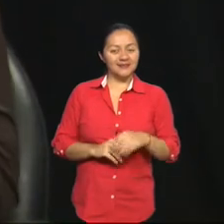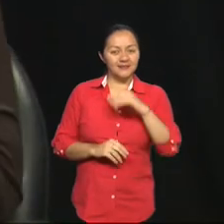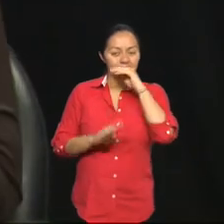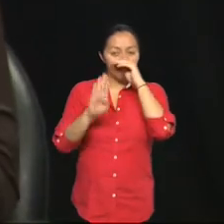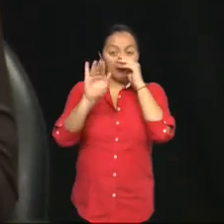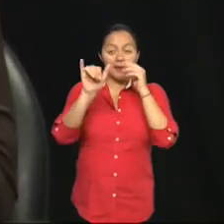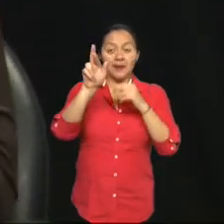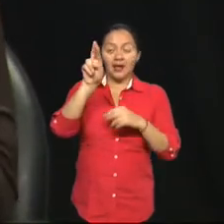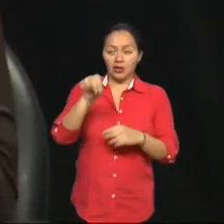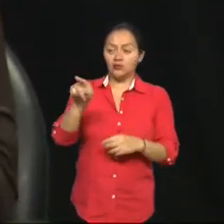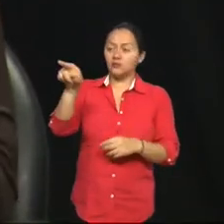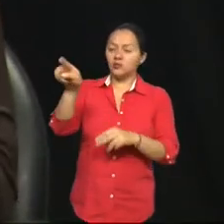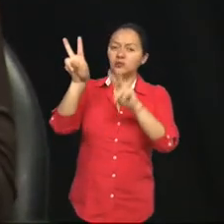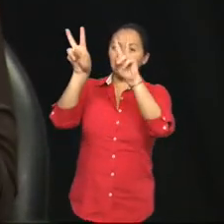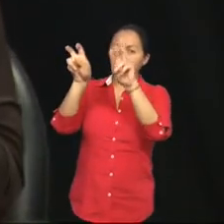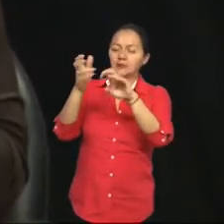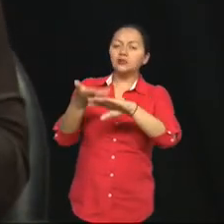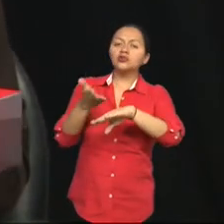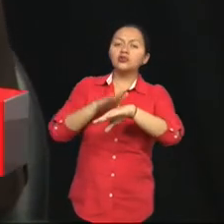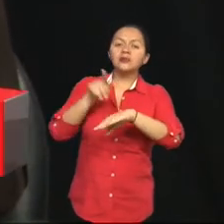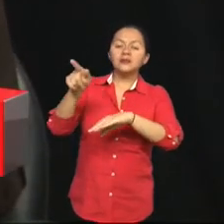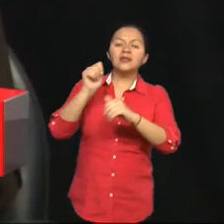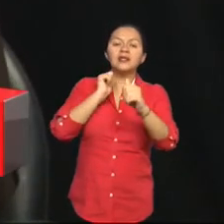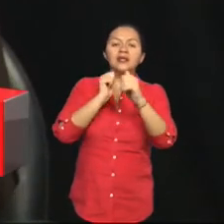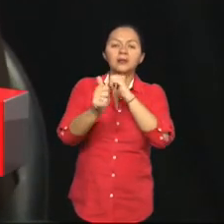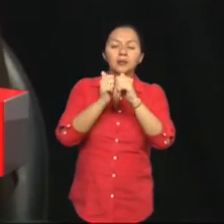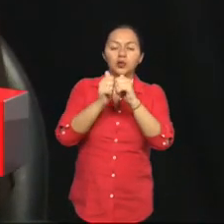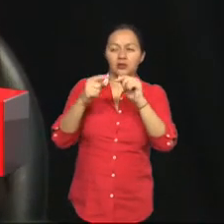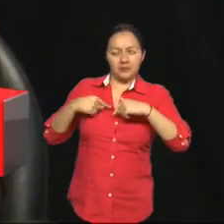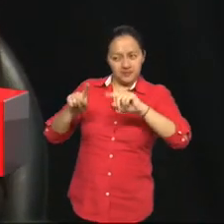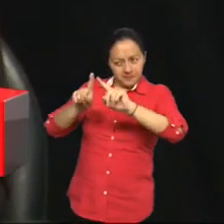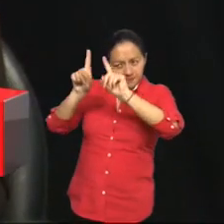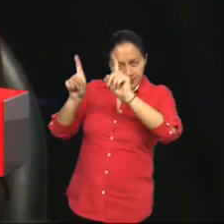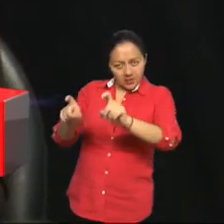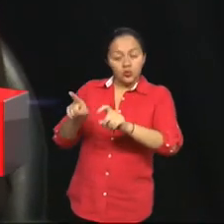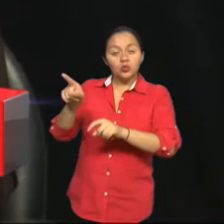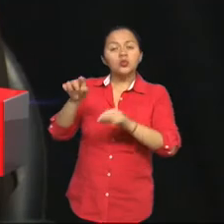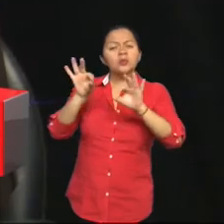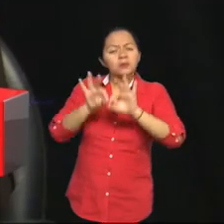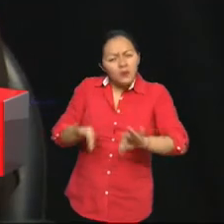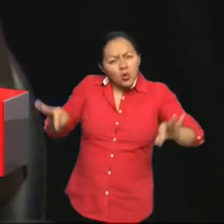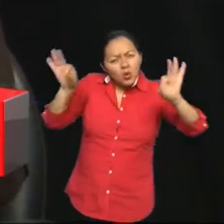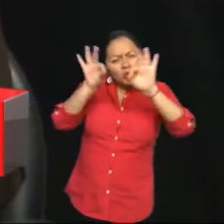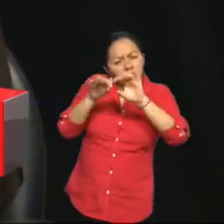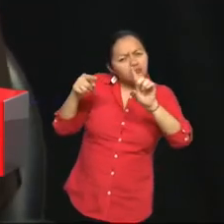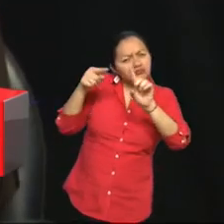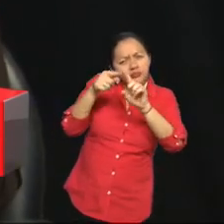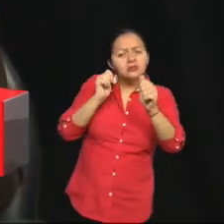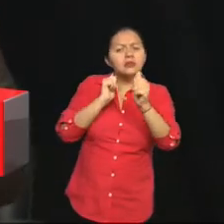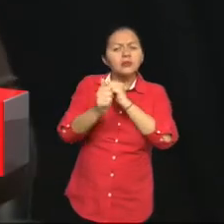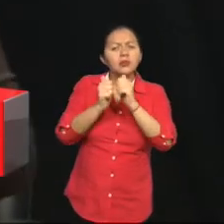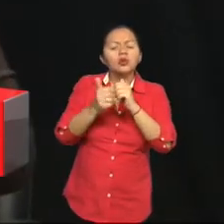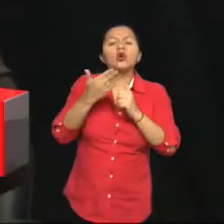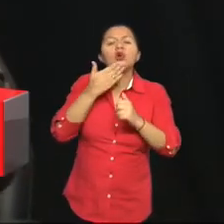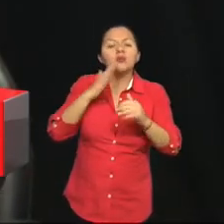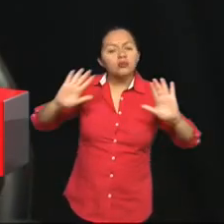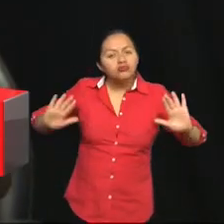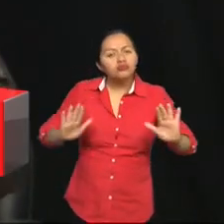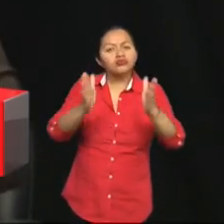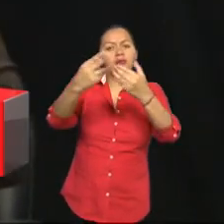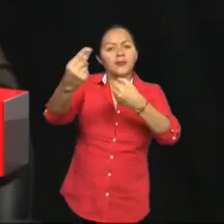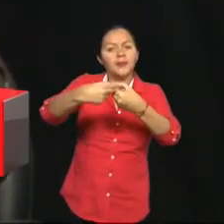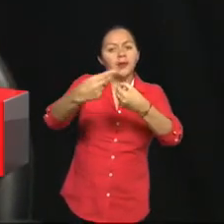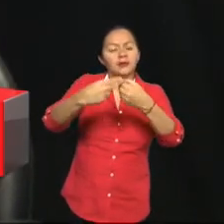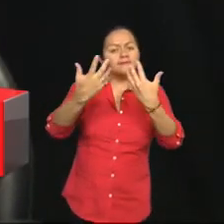Byron, hablando ya precisamente del tema deportivo, ¿cuál es la importancia que se considera el deporte para fomentar la